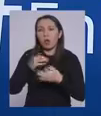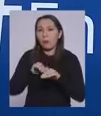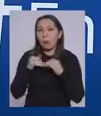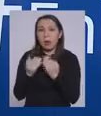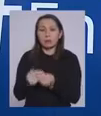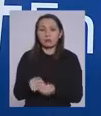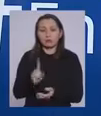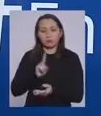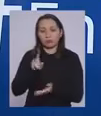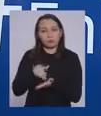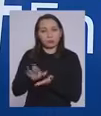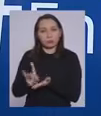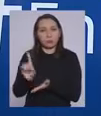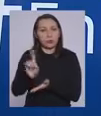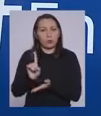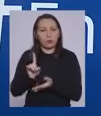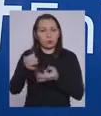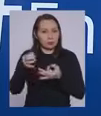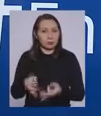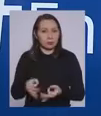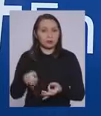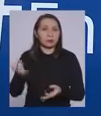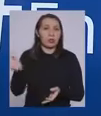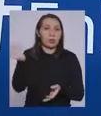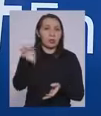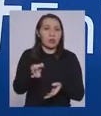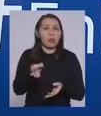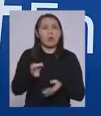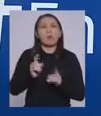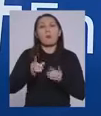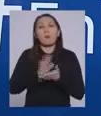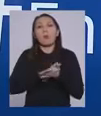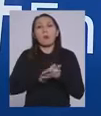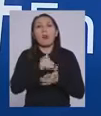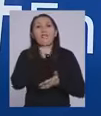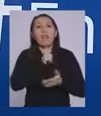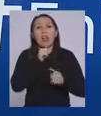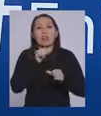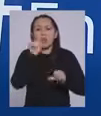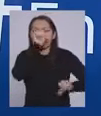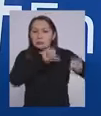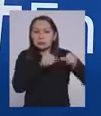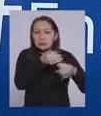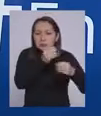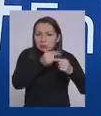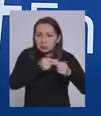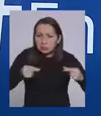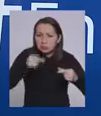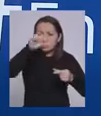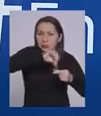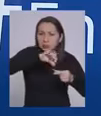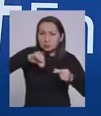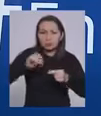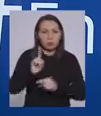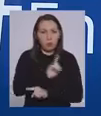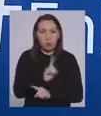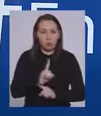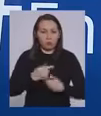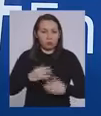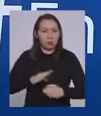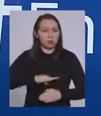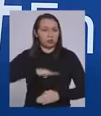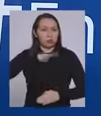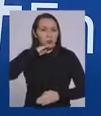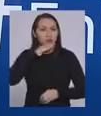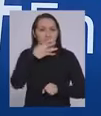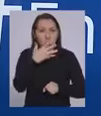Descarto totalmente esa afirmación acerca de que se deba a falta de reactivos. Nosotros hemos sido muy